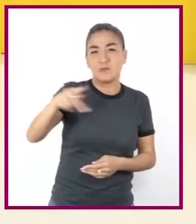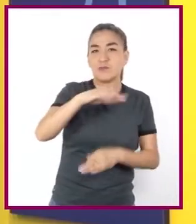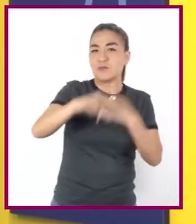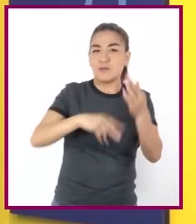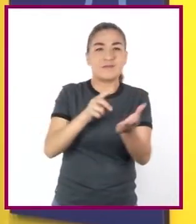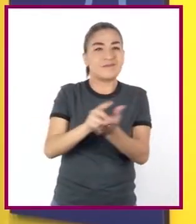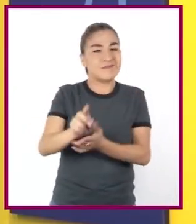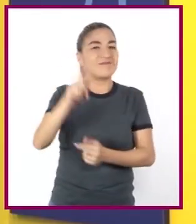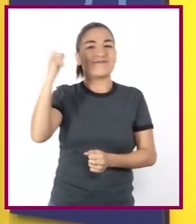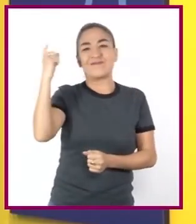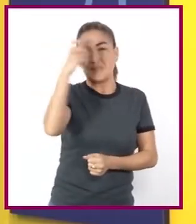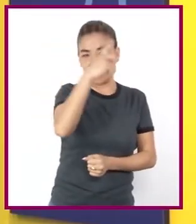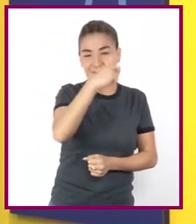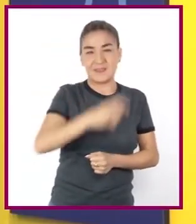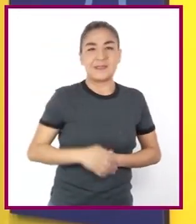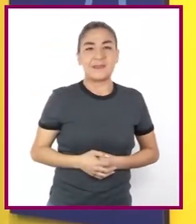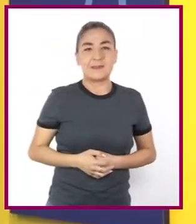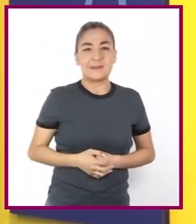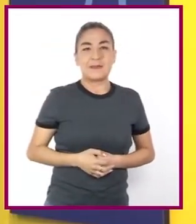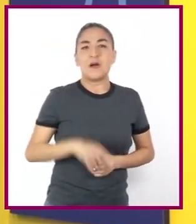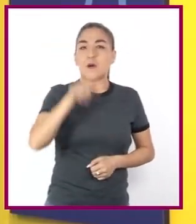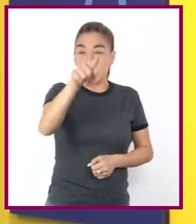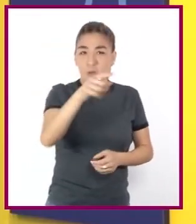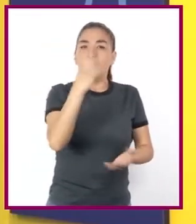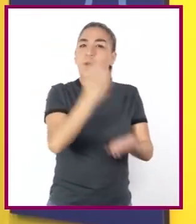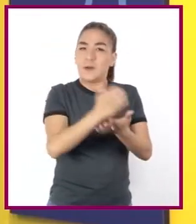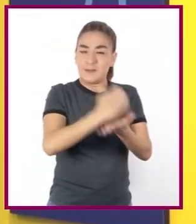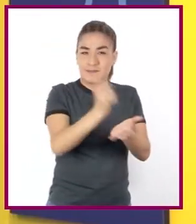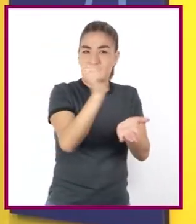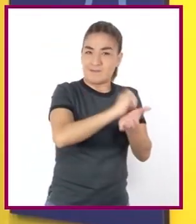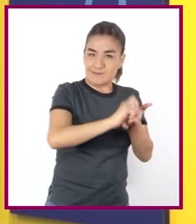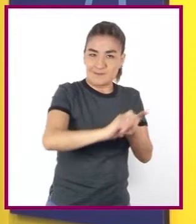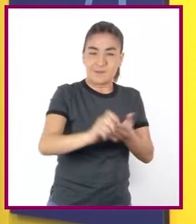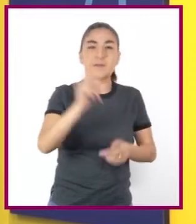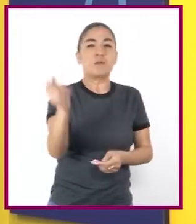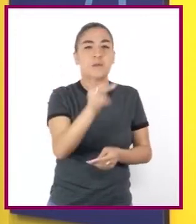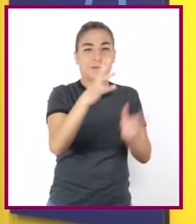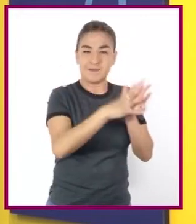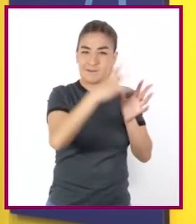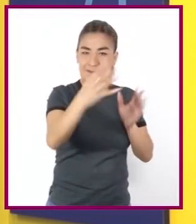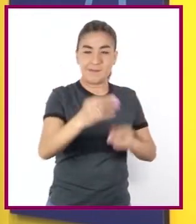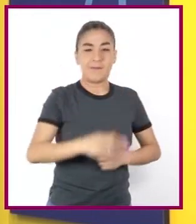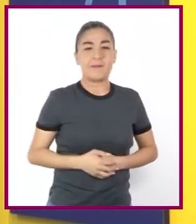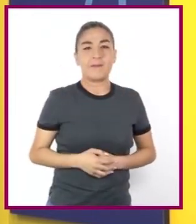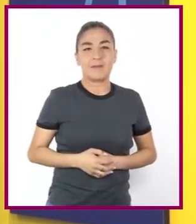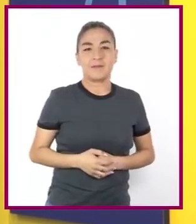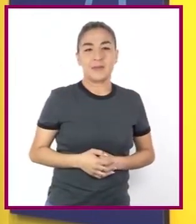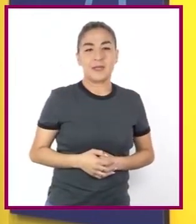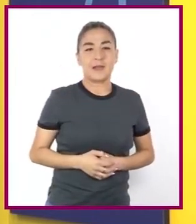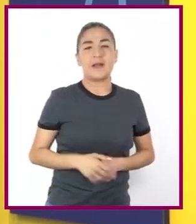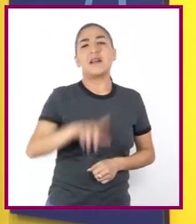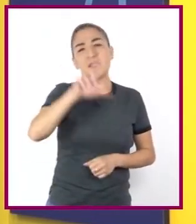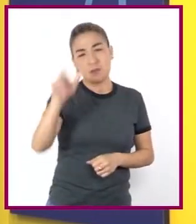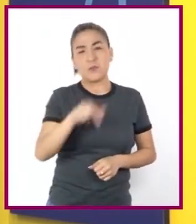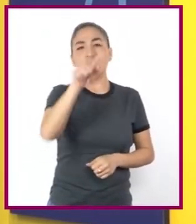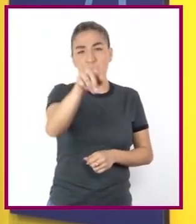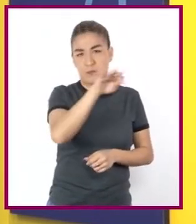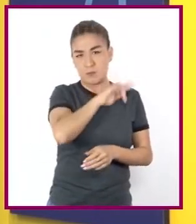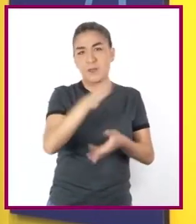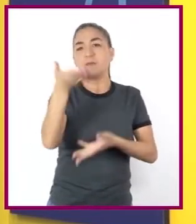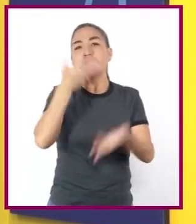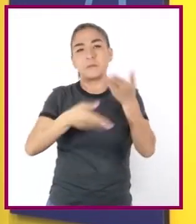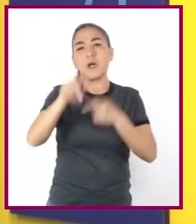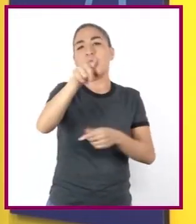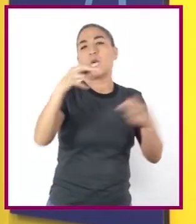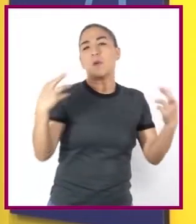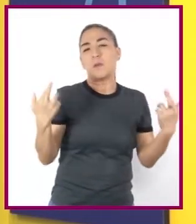derechos. Registra en tu cuaderno las siguientes preguntas. Más adelante, pueden compartirlas con